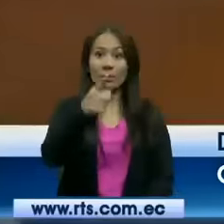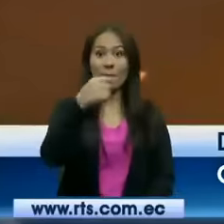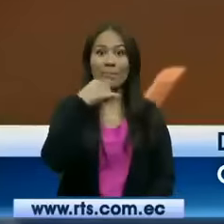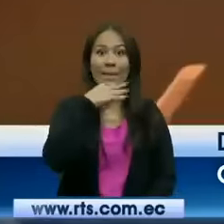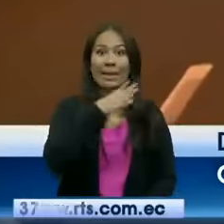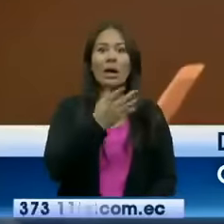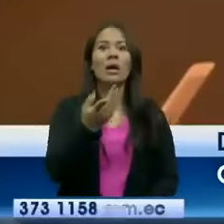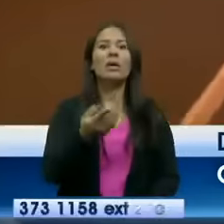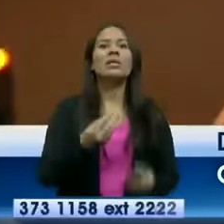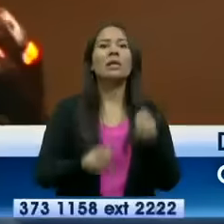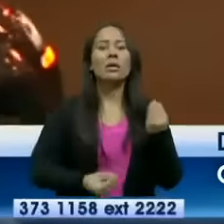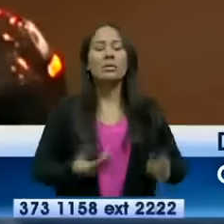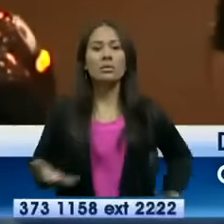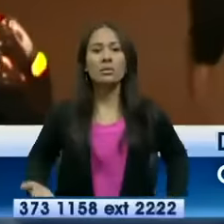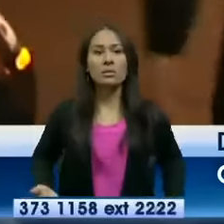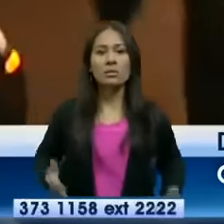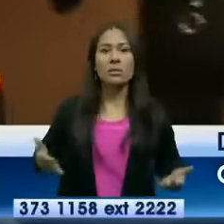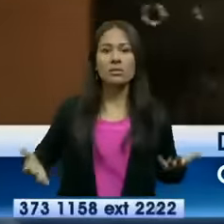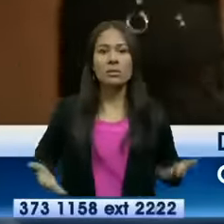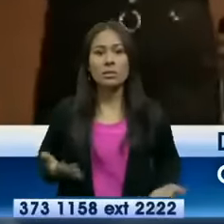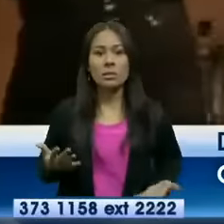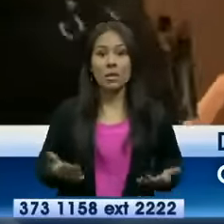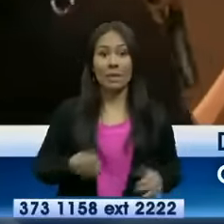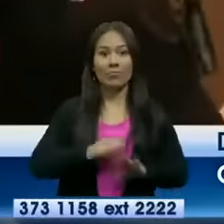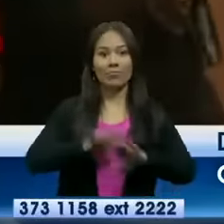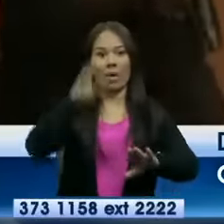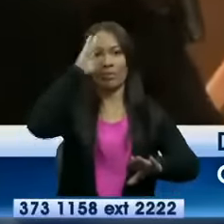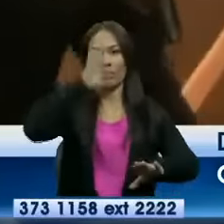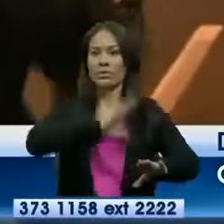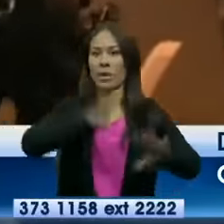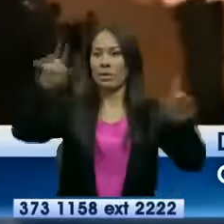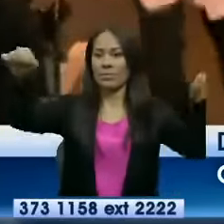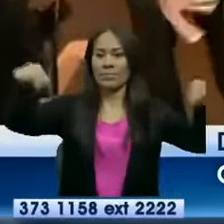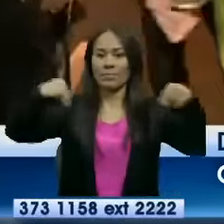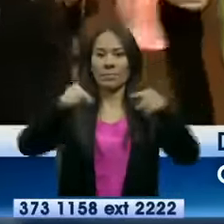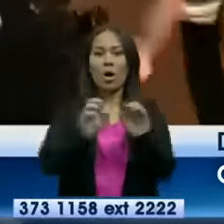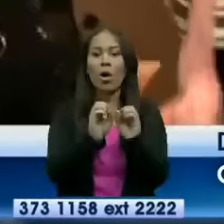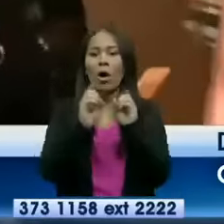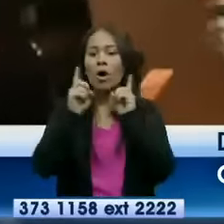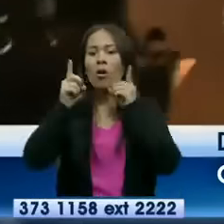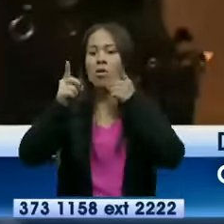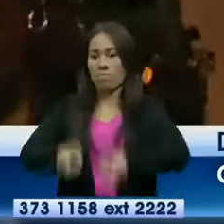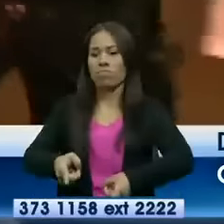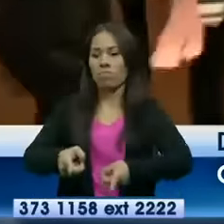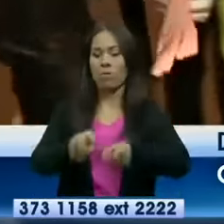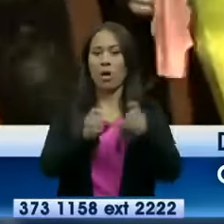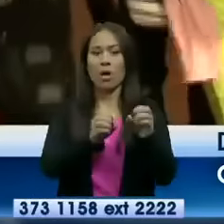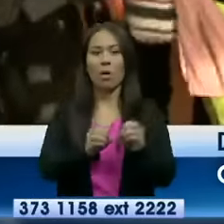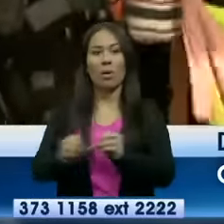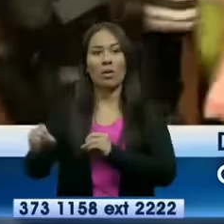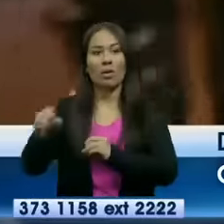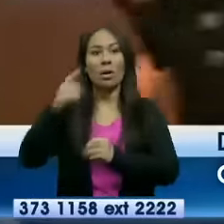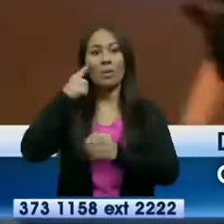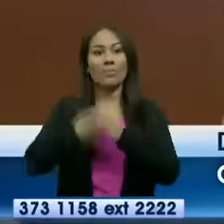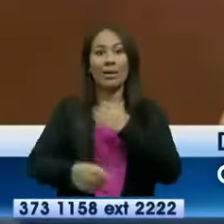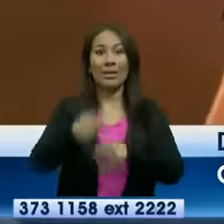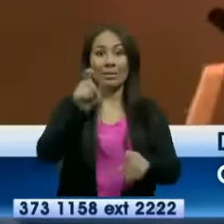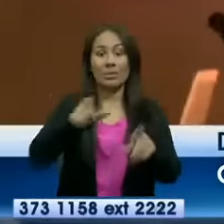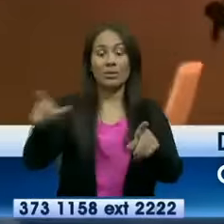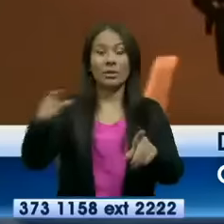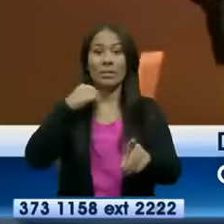¿Qué me vas a hacer? Al final, la Policía Nacional puso orden para que la situación no pase a